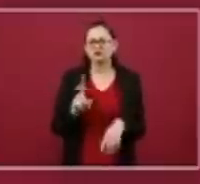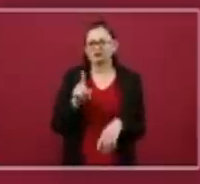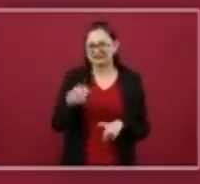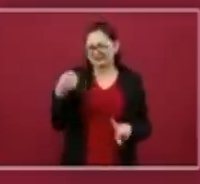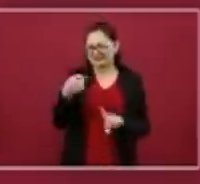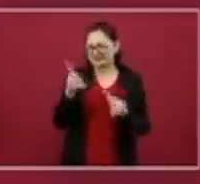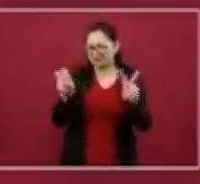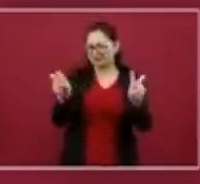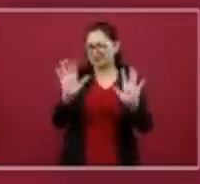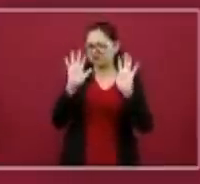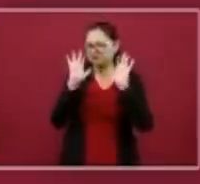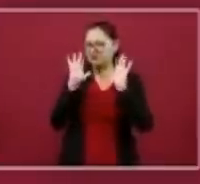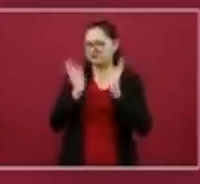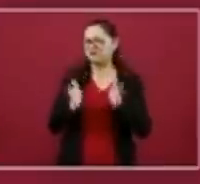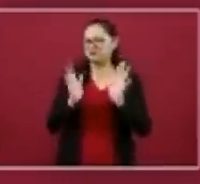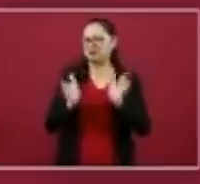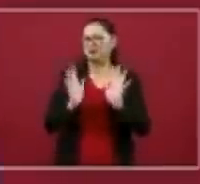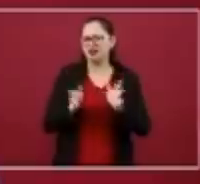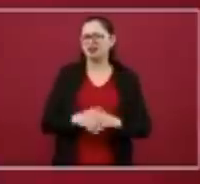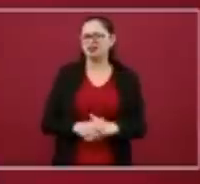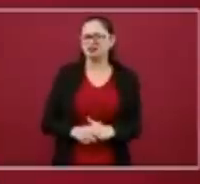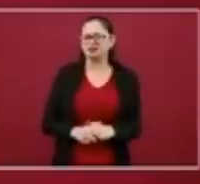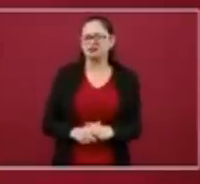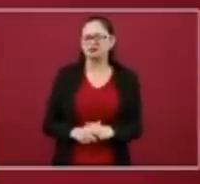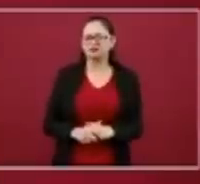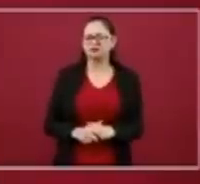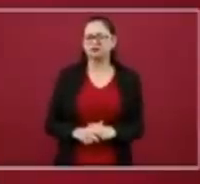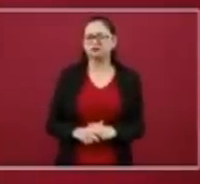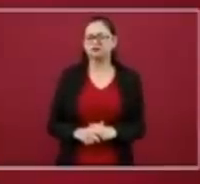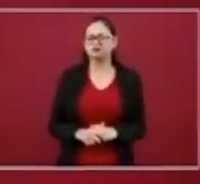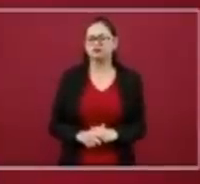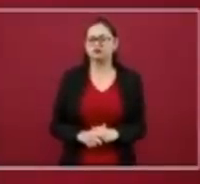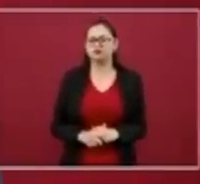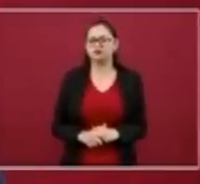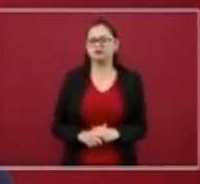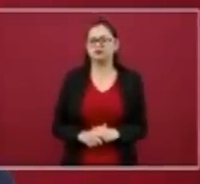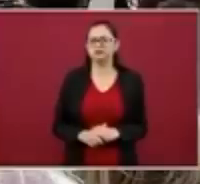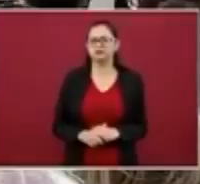particular, eso se está viendo en particular.